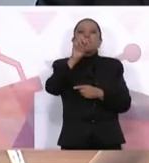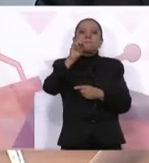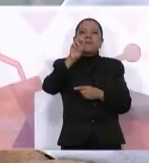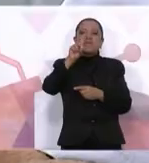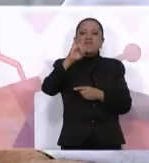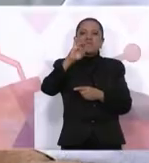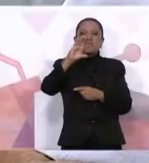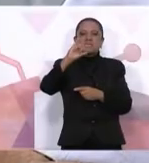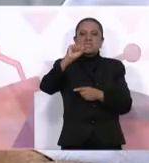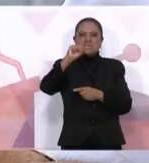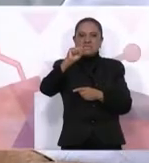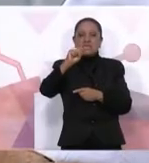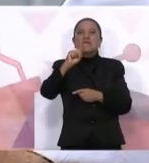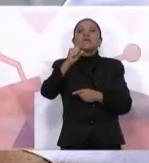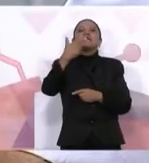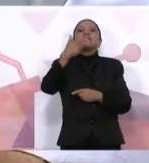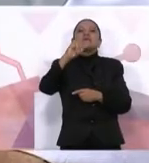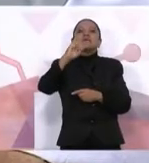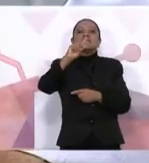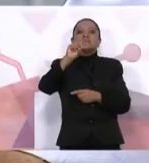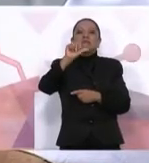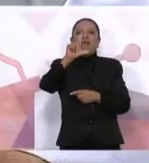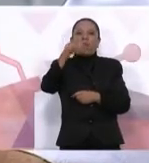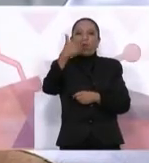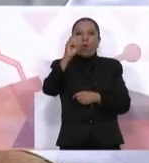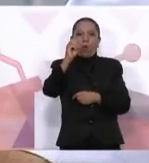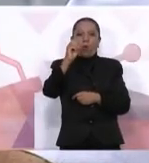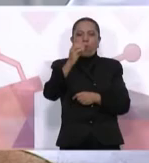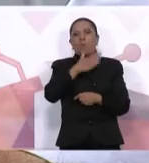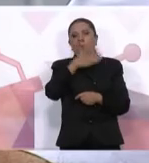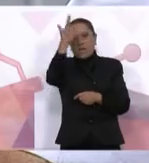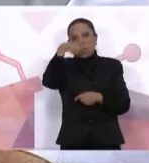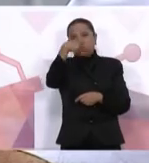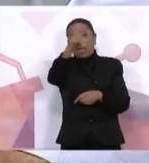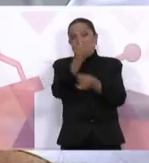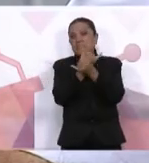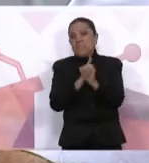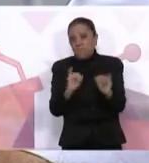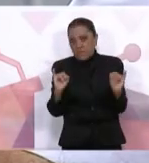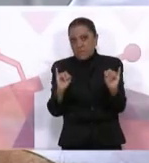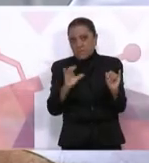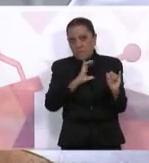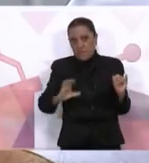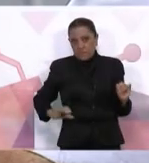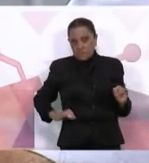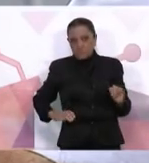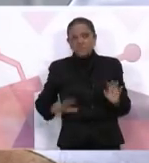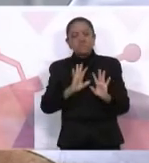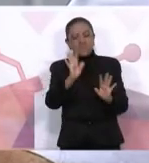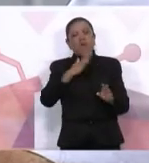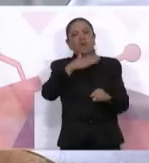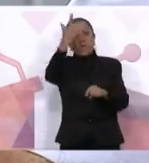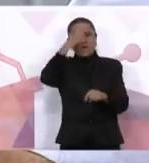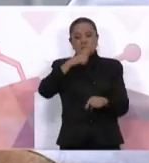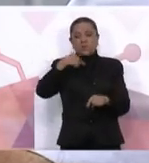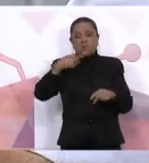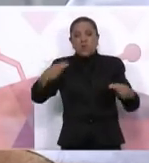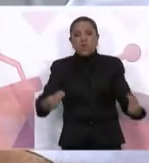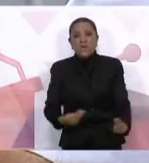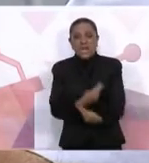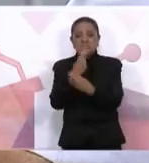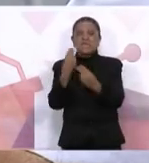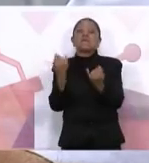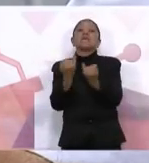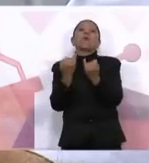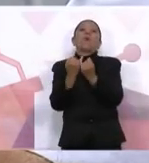candidato buenas noches morelenses nací en acatlipa decirles que he